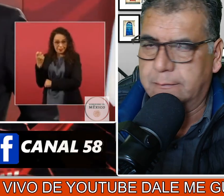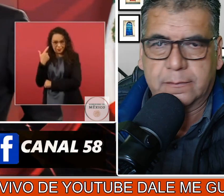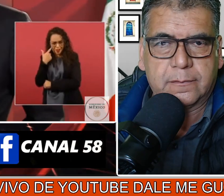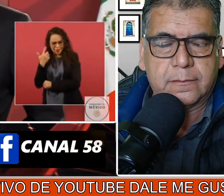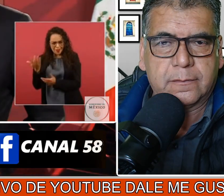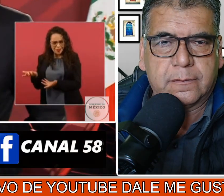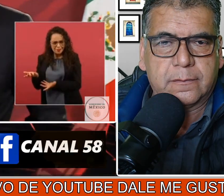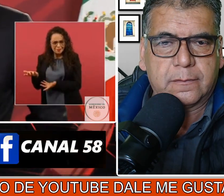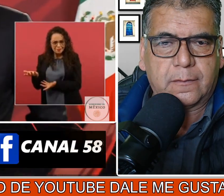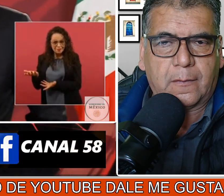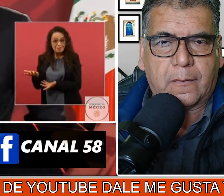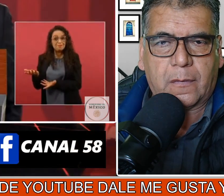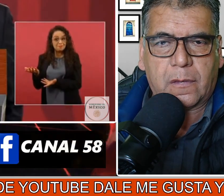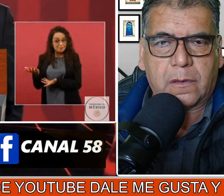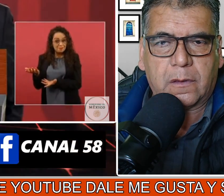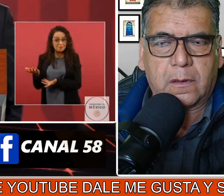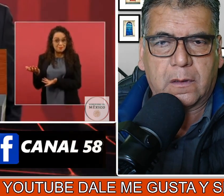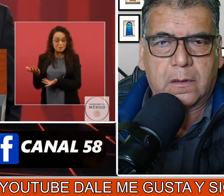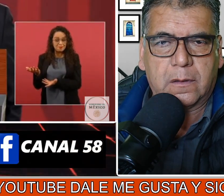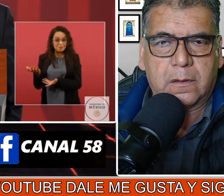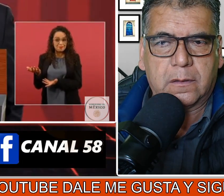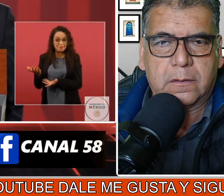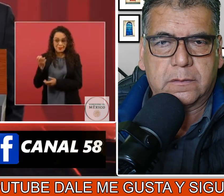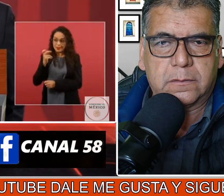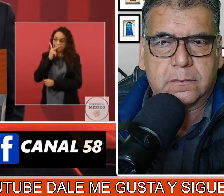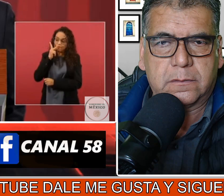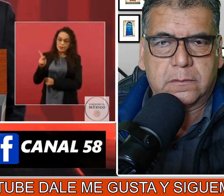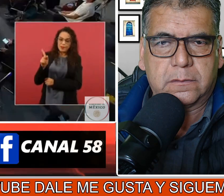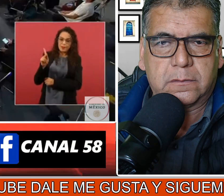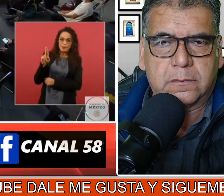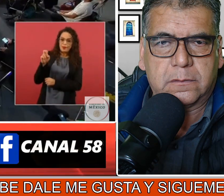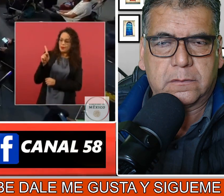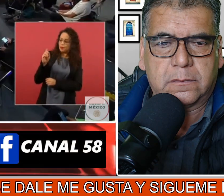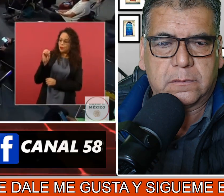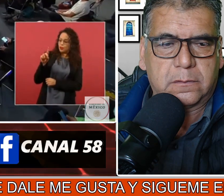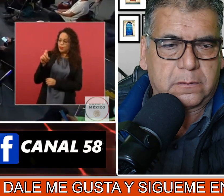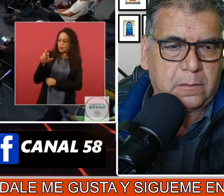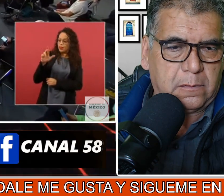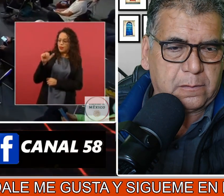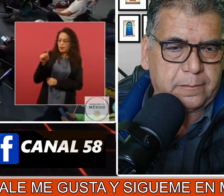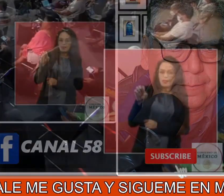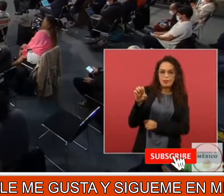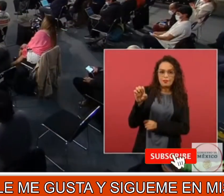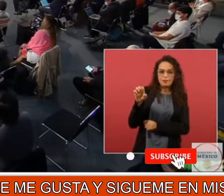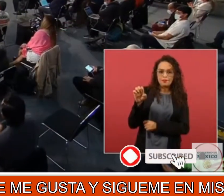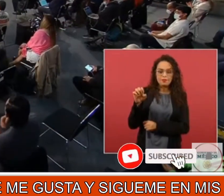y la preponderante. ¿Cómo va a ser el reclutamiento de los extranjeros? Pues vamos a